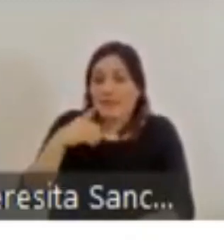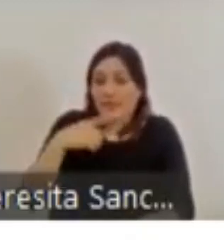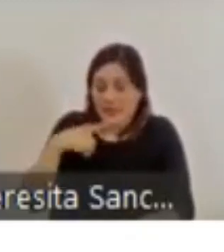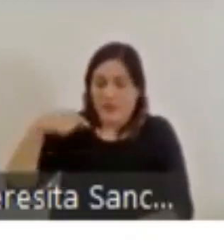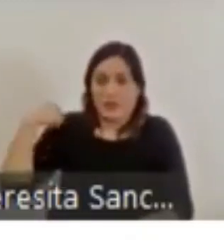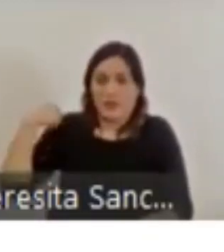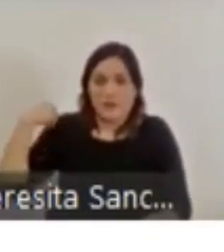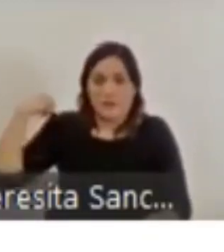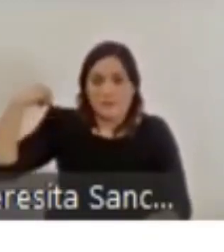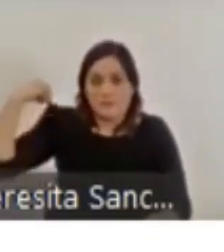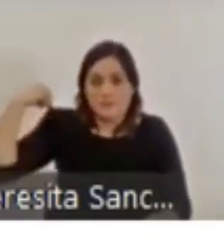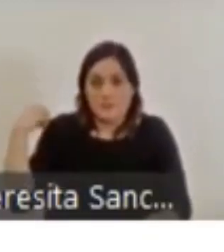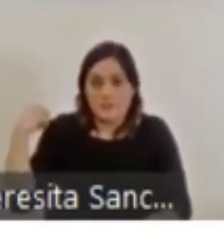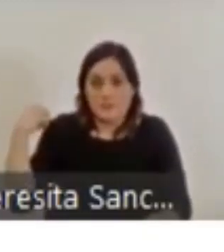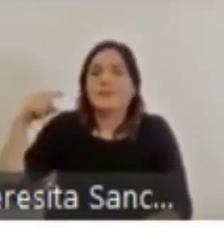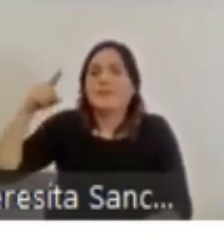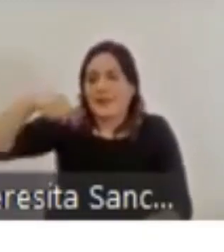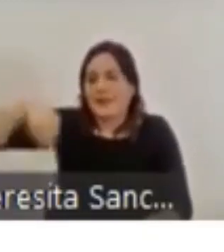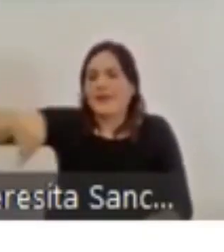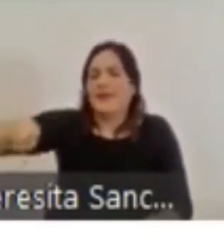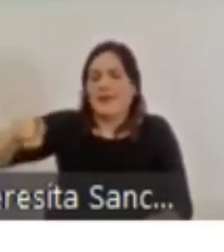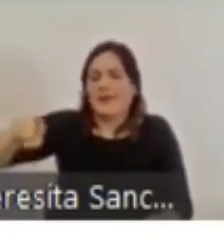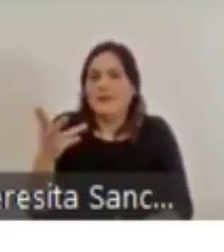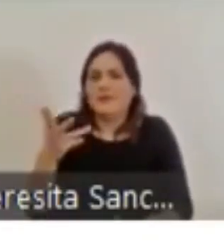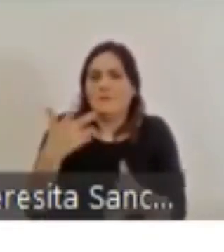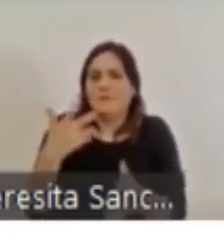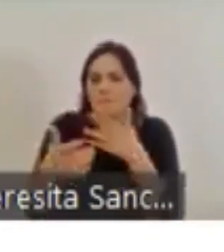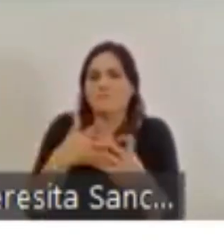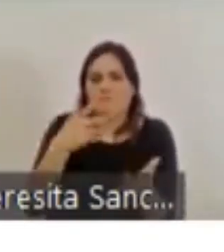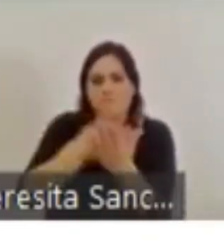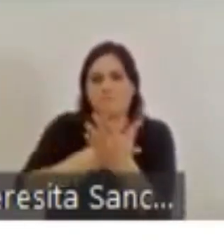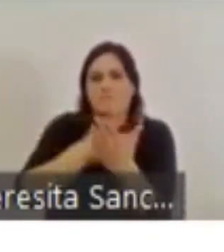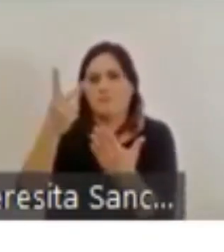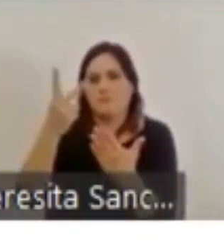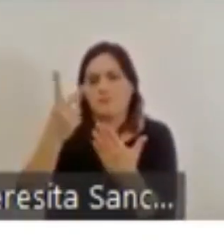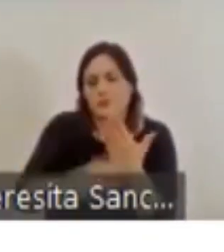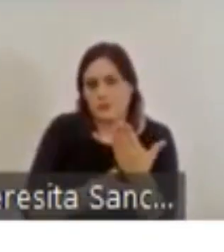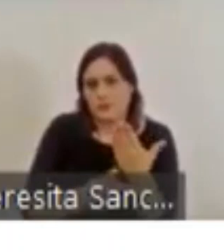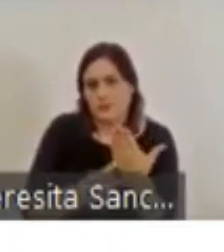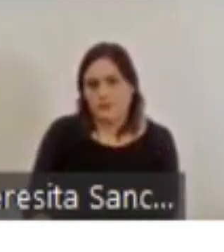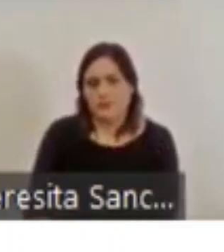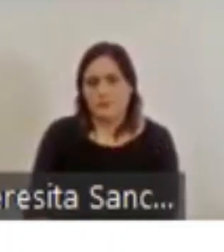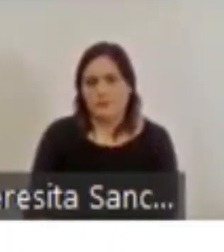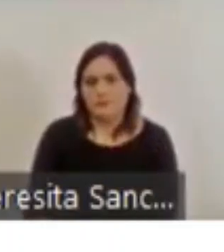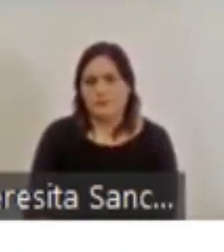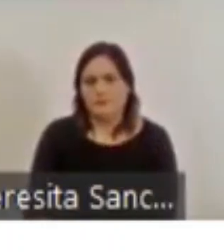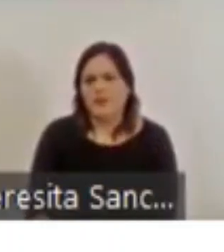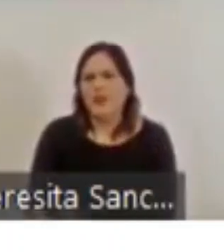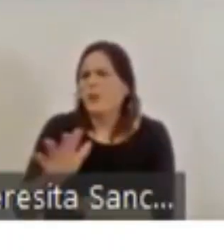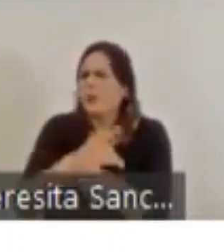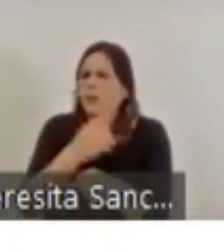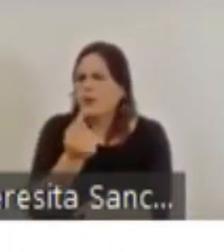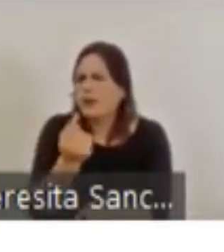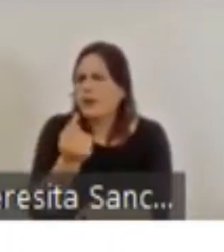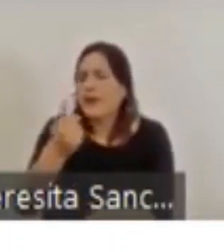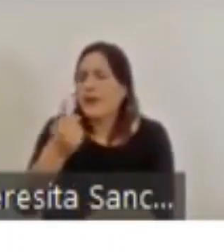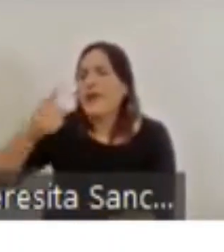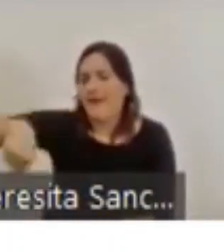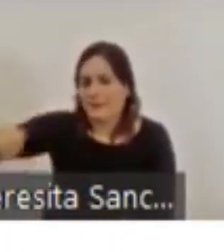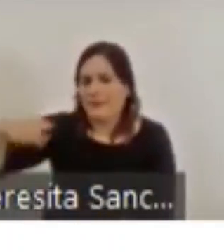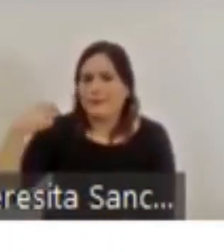cabo este proyecto. La razón es porque el